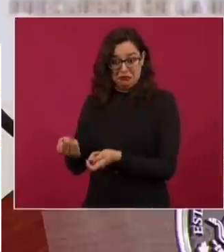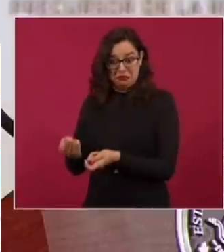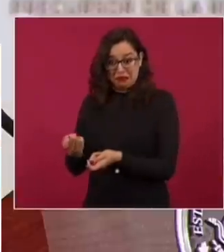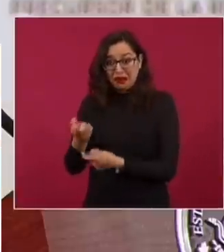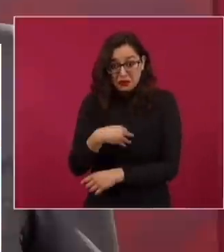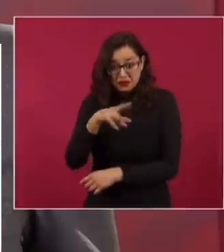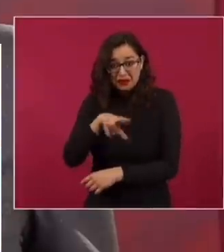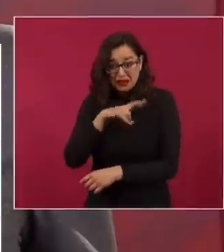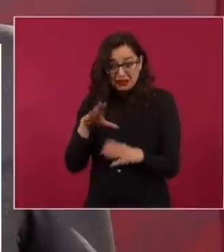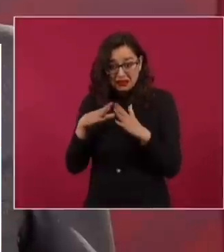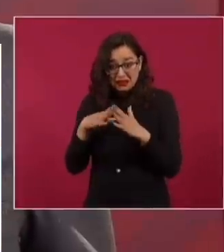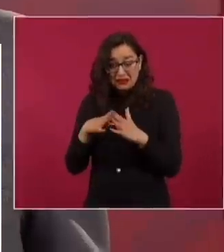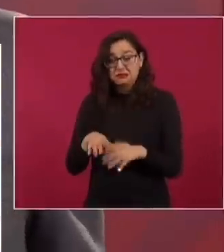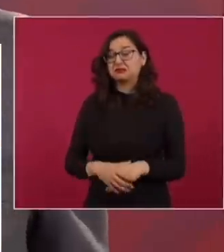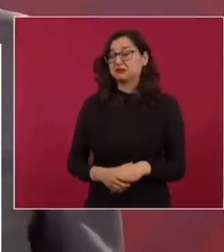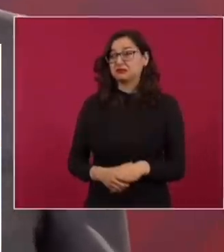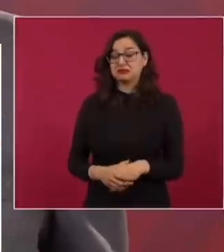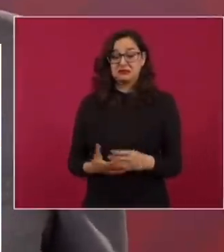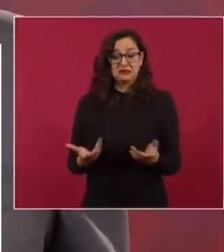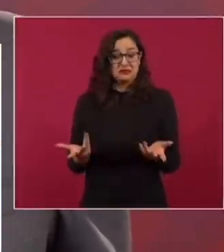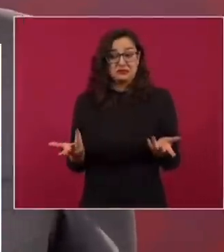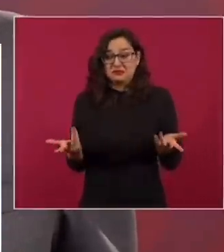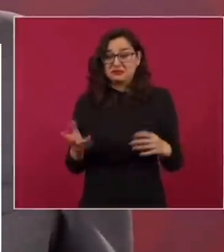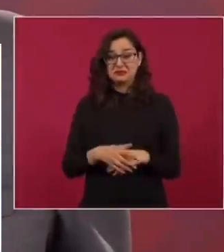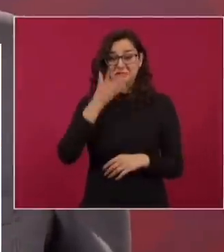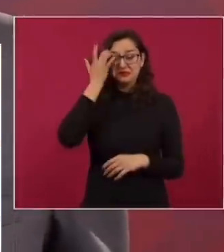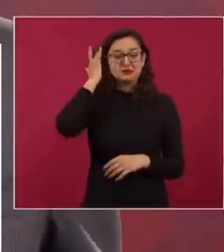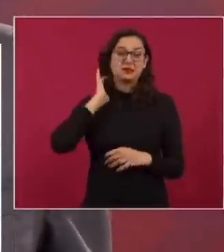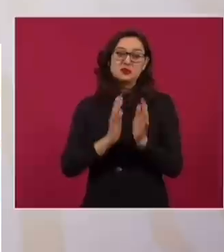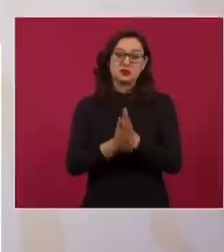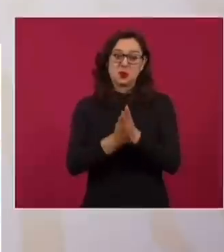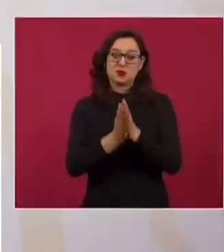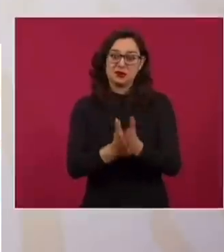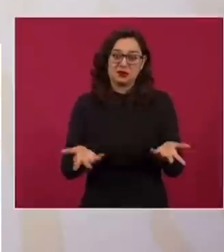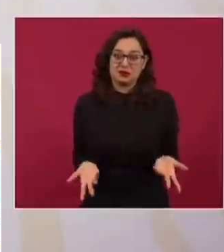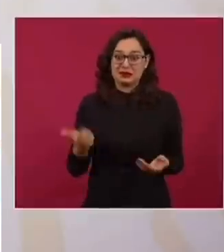casa a mi hijo, o sea, ese sentido común.